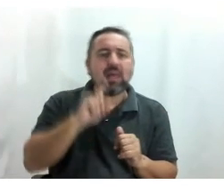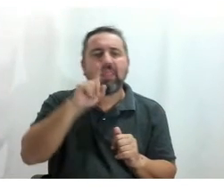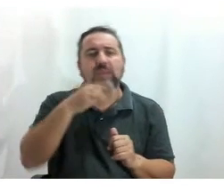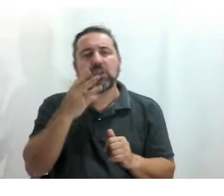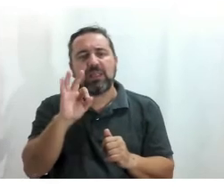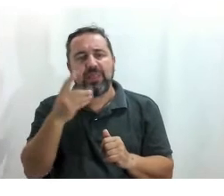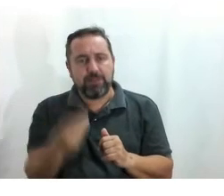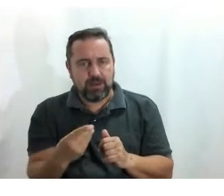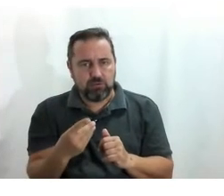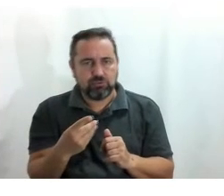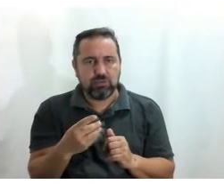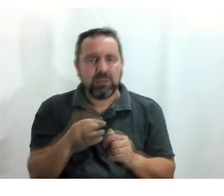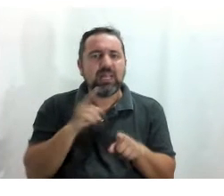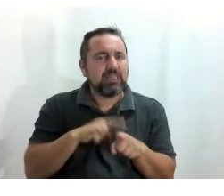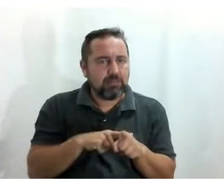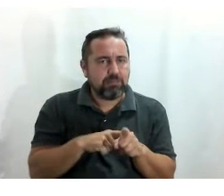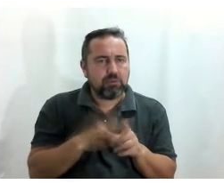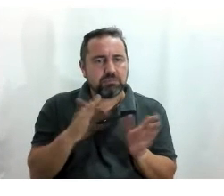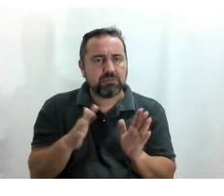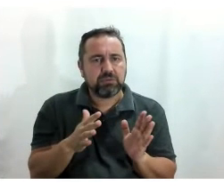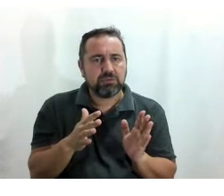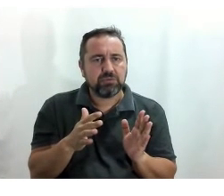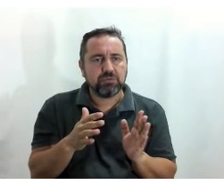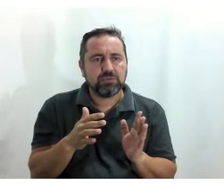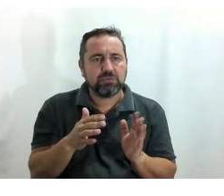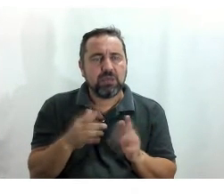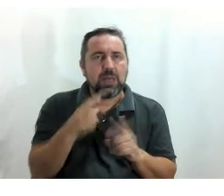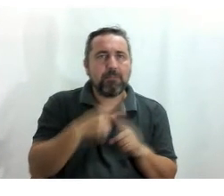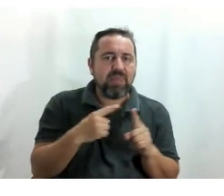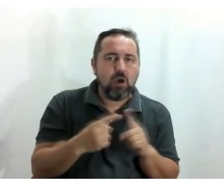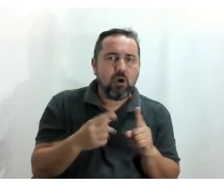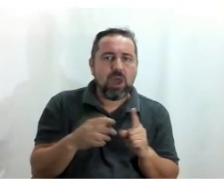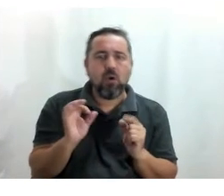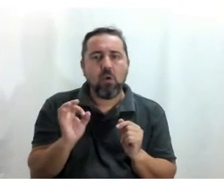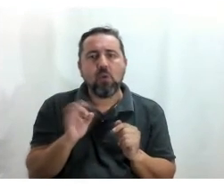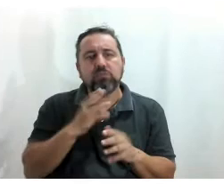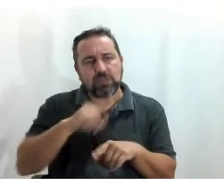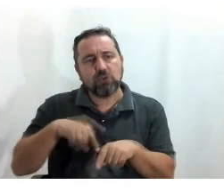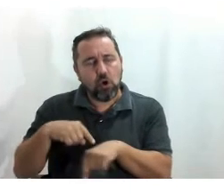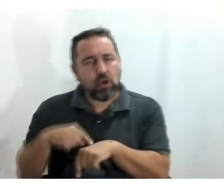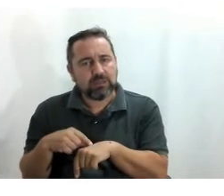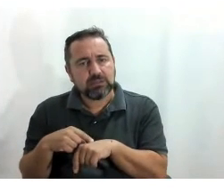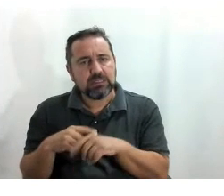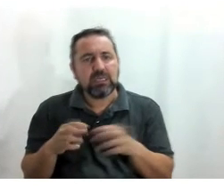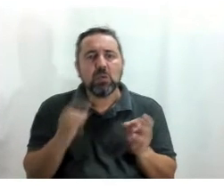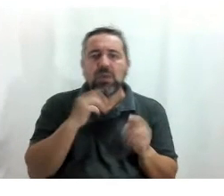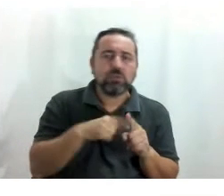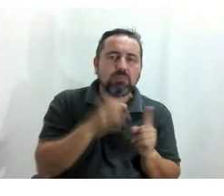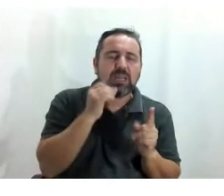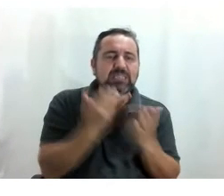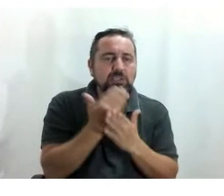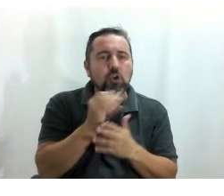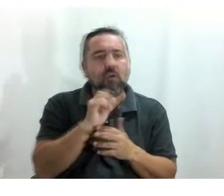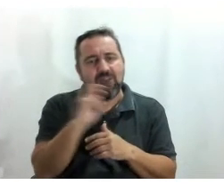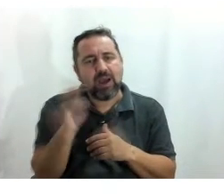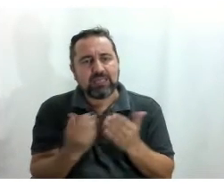decibelios, durante periodos de tiempo que oscilan entre media hora o varias horas, durante una sola sesión, durante varias